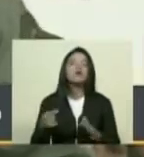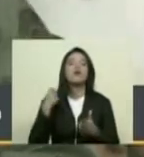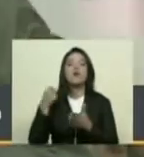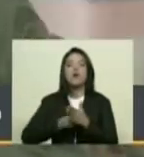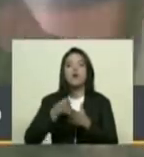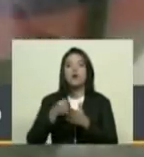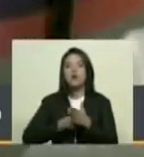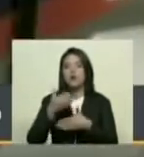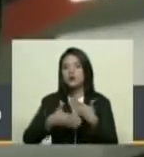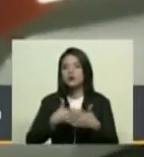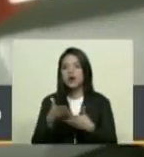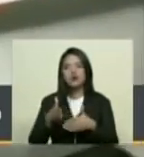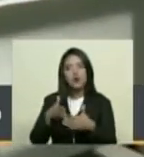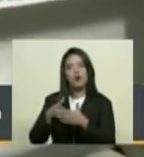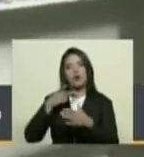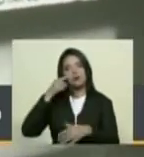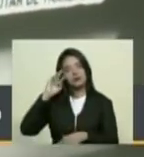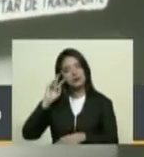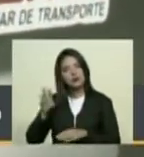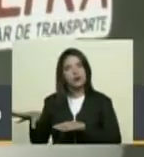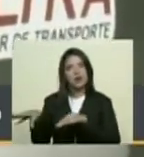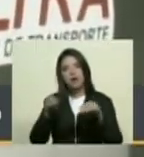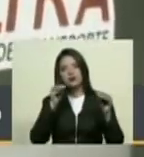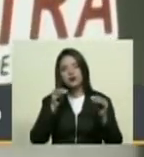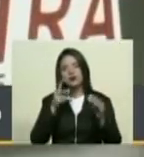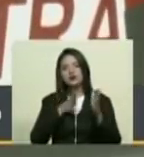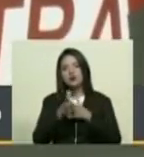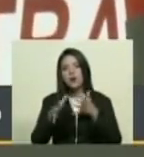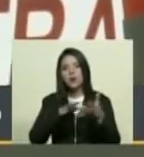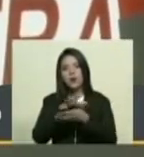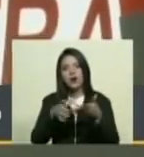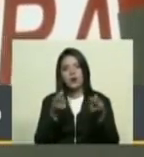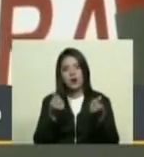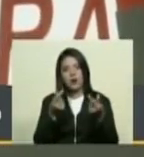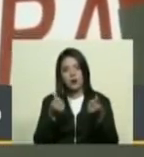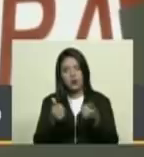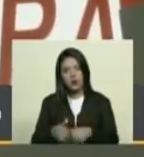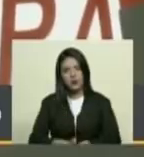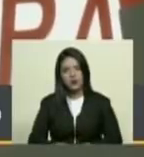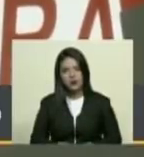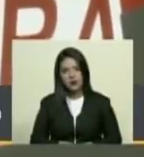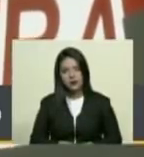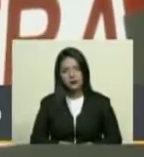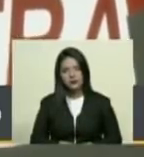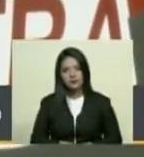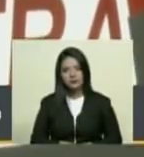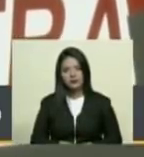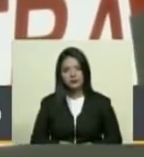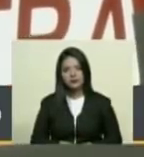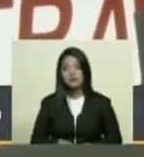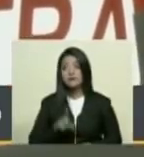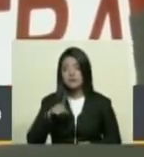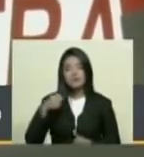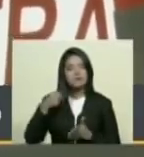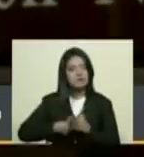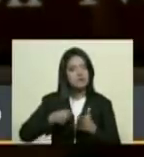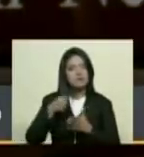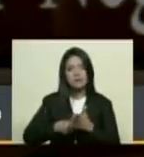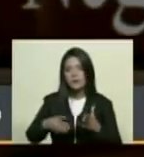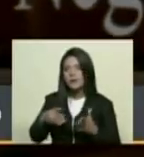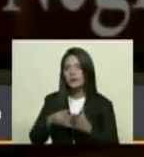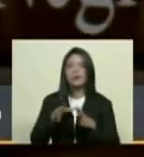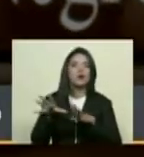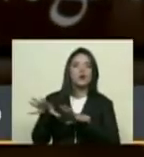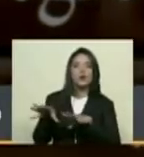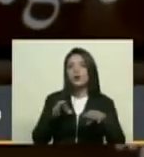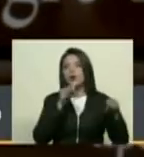luchando contra el contrabando de extracción, que es parte de la guerra económica, ha venido luchando contra la